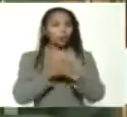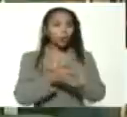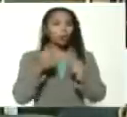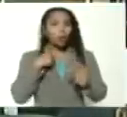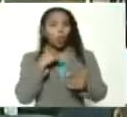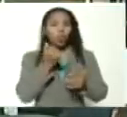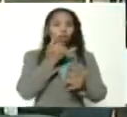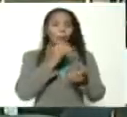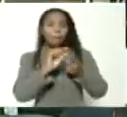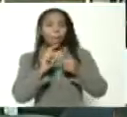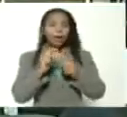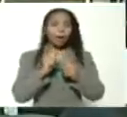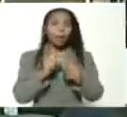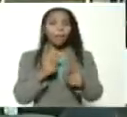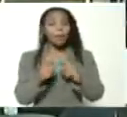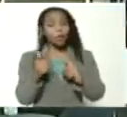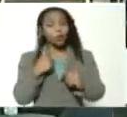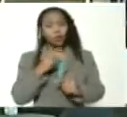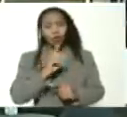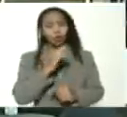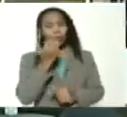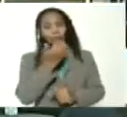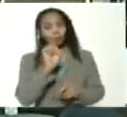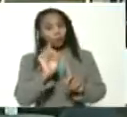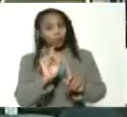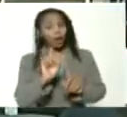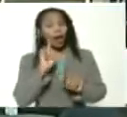cómica aquí, ¿no? Pero no es nada cómico.